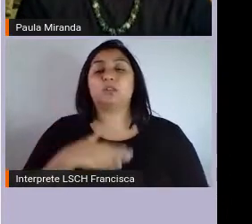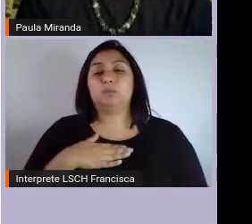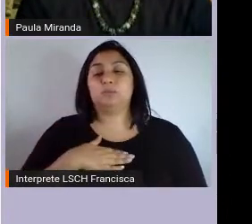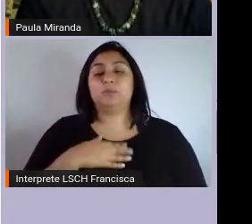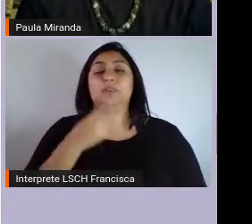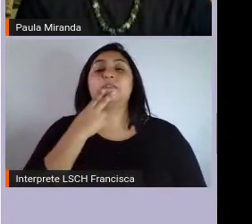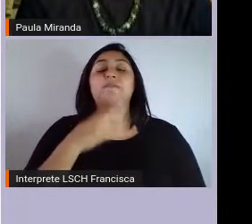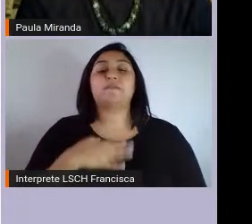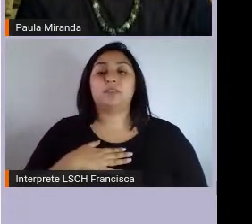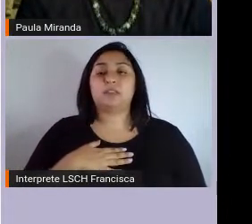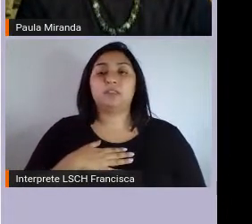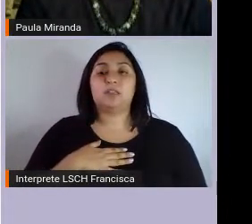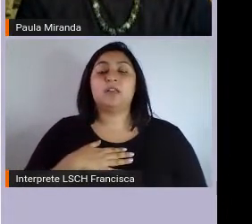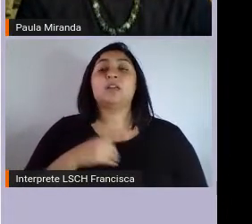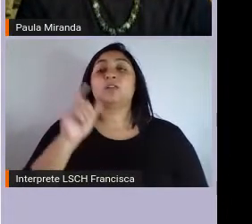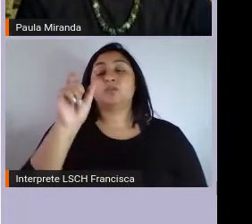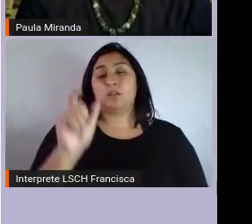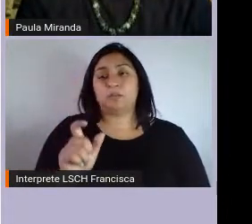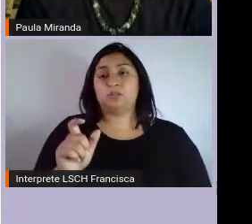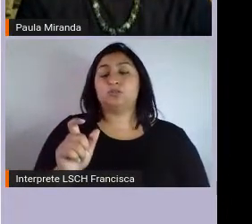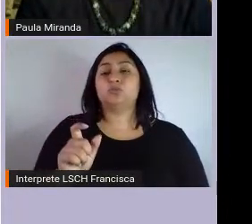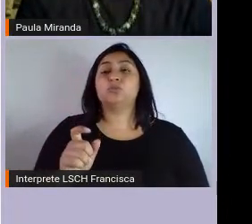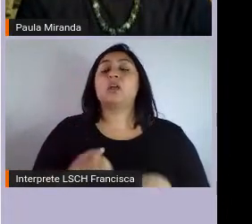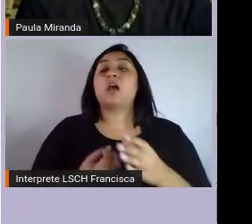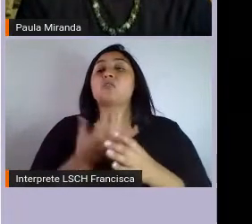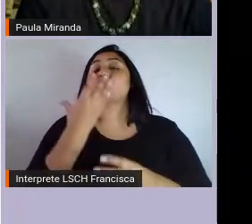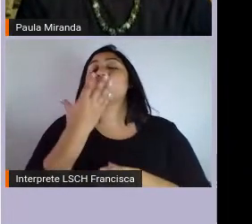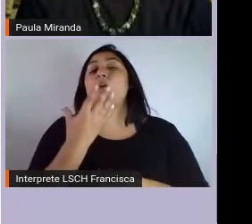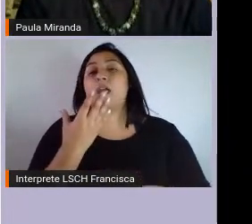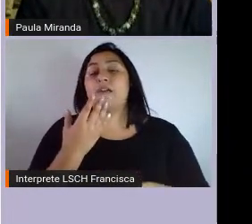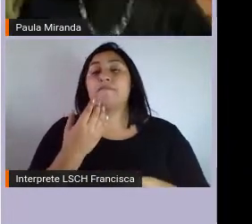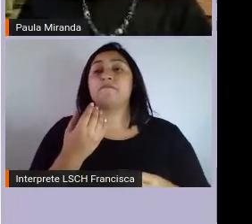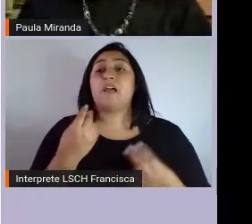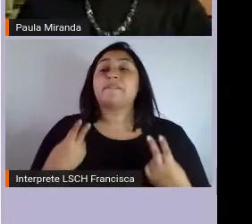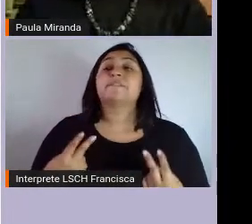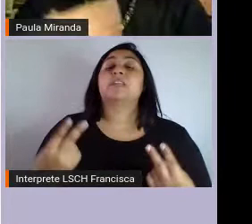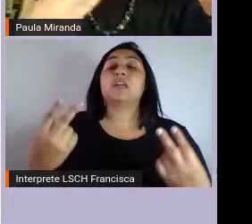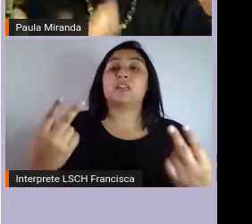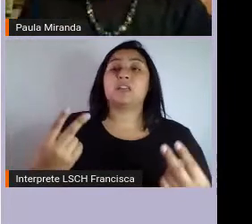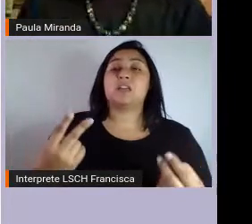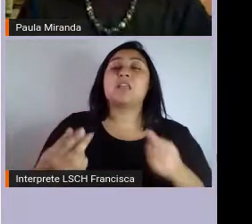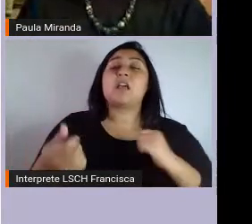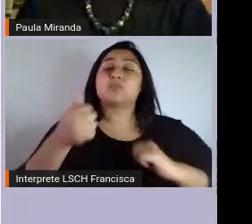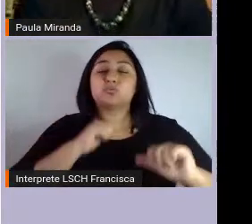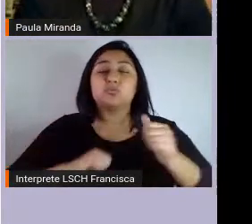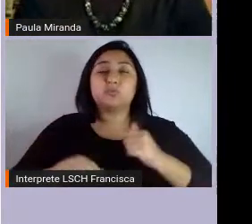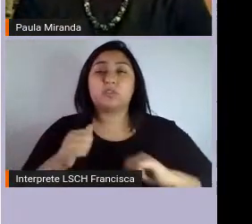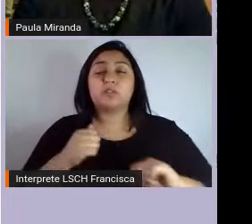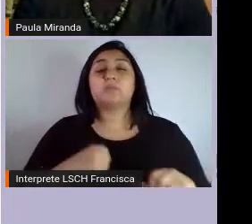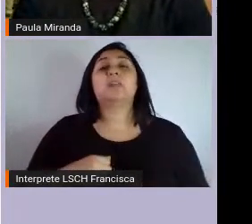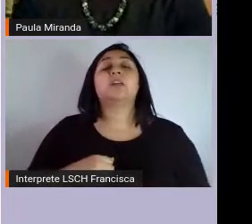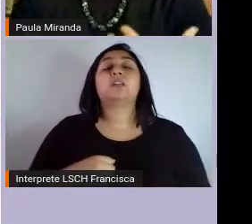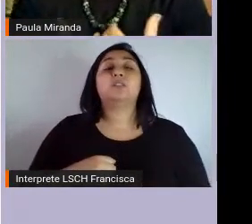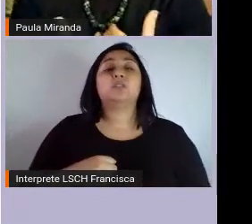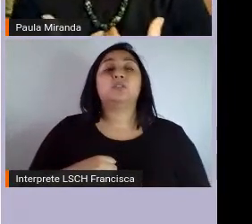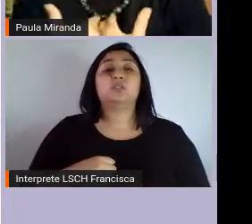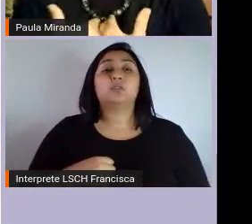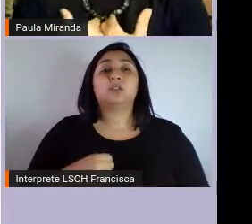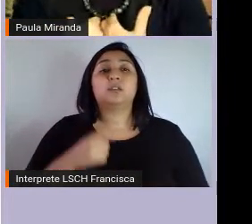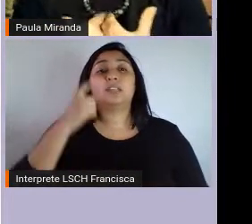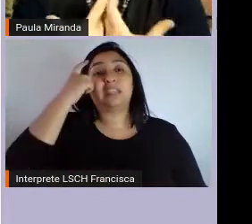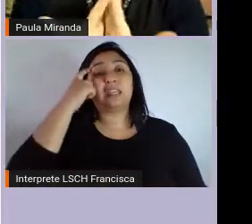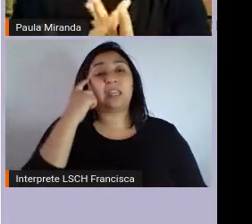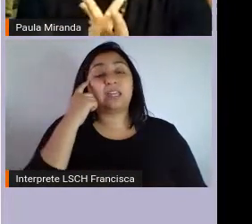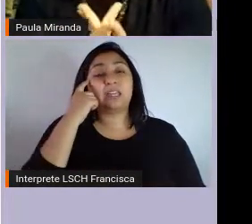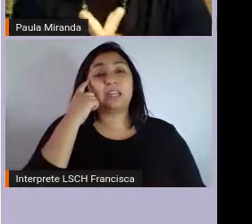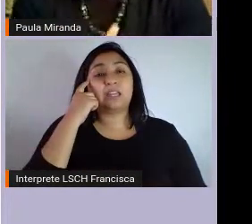sujeto moderno, migrante, con sufrimiento, que cree, por ejemplo, en el velorio de Angelito, pero también cuando muere su propia